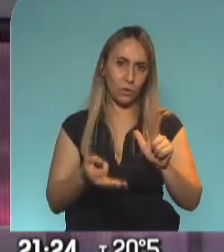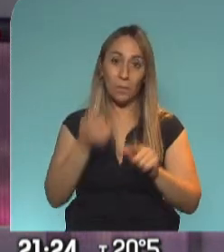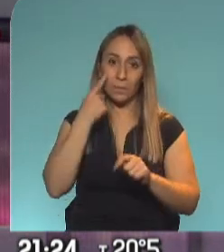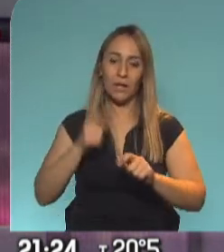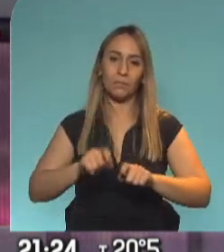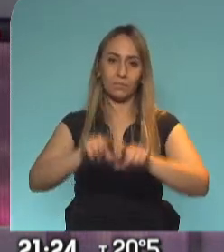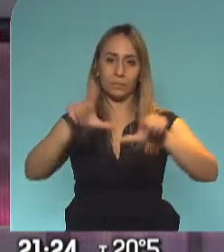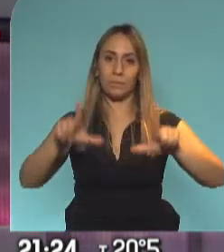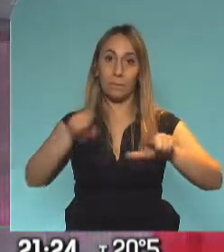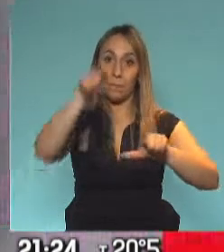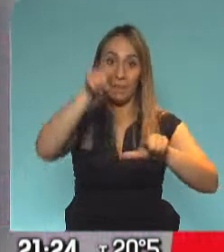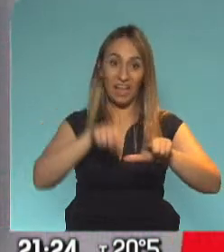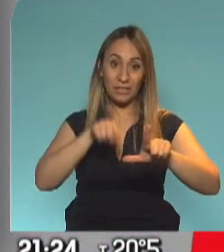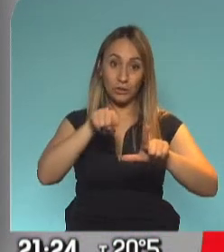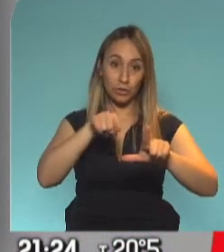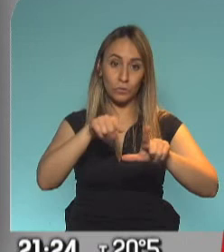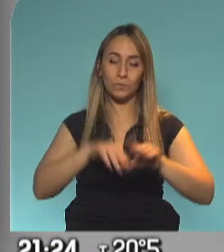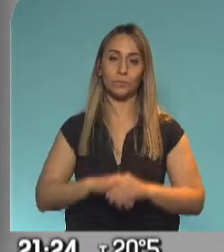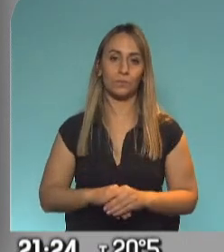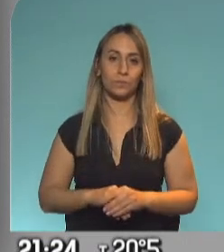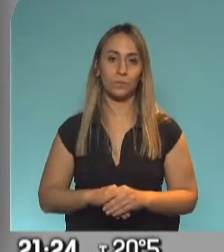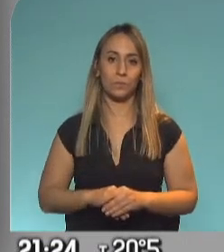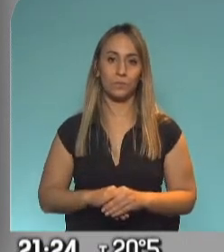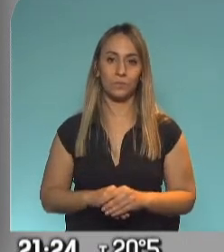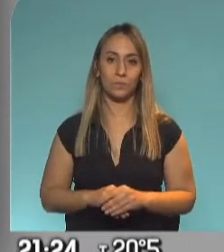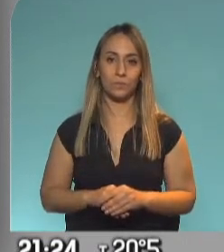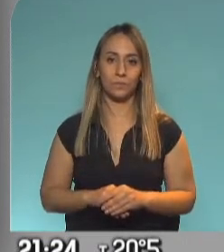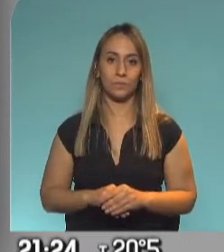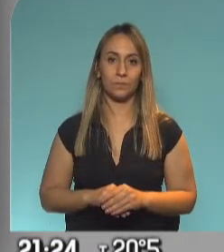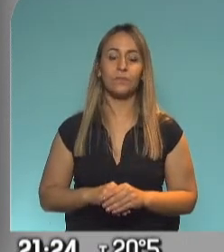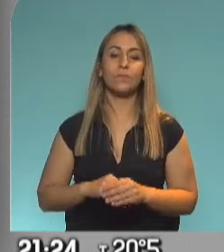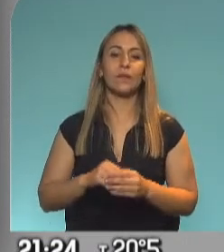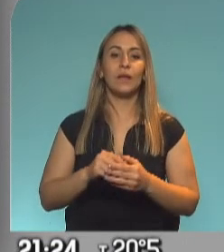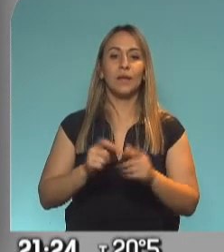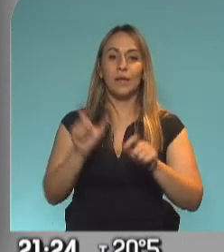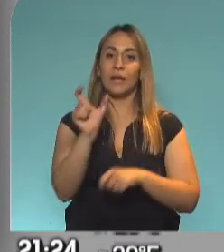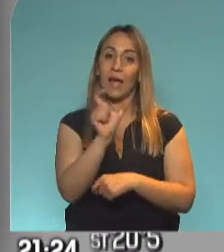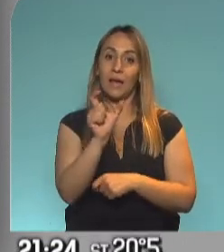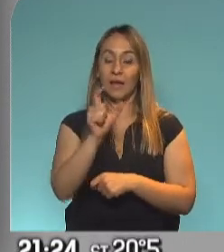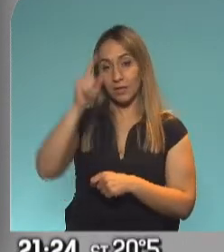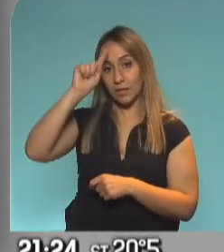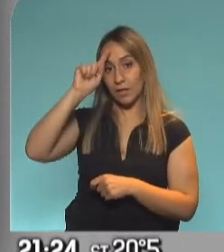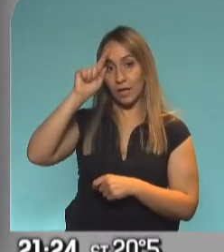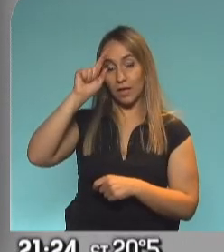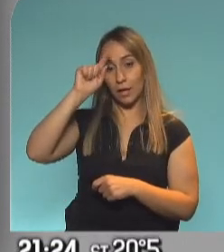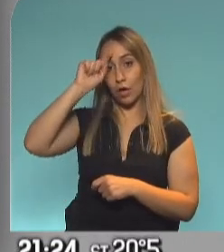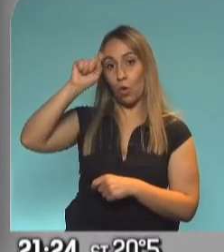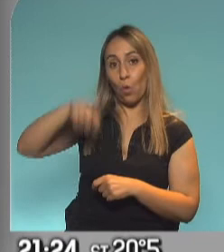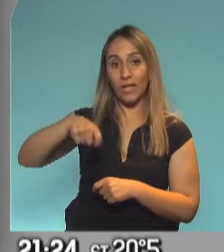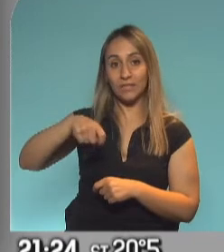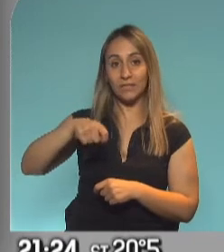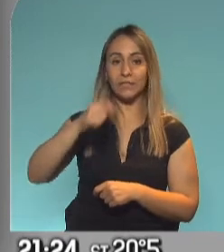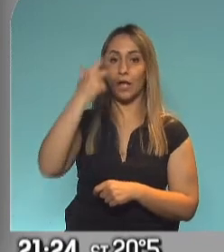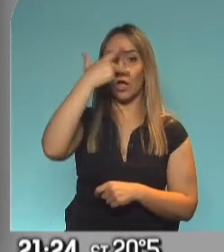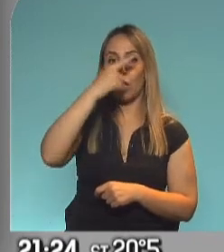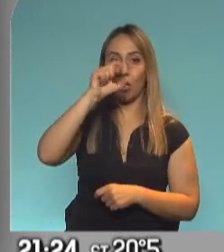pantalla. Esto que vas a ver en instantes nada más es el carnet de juez del juez Gustavo